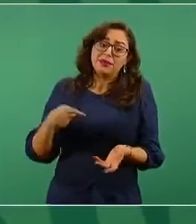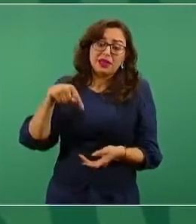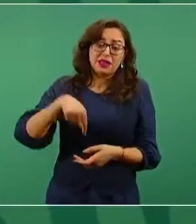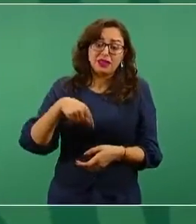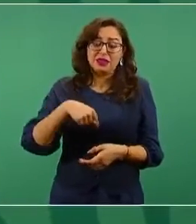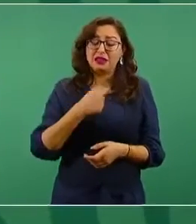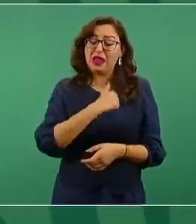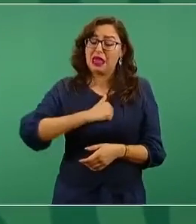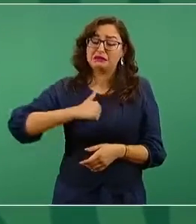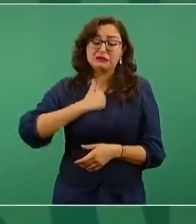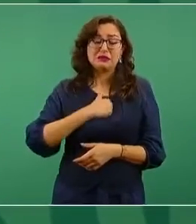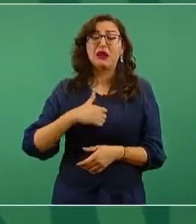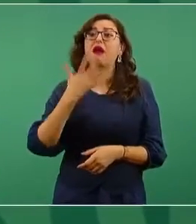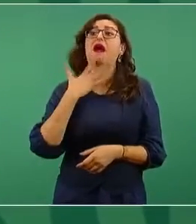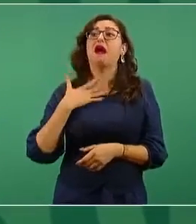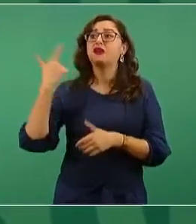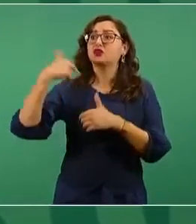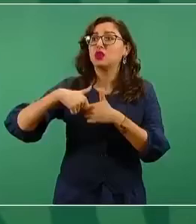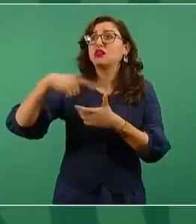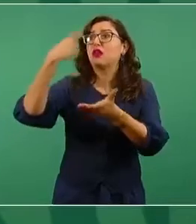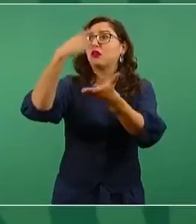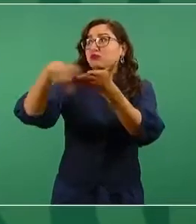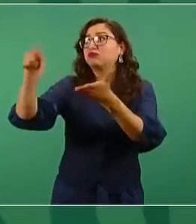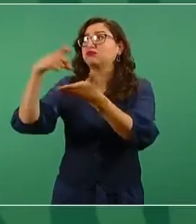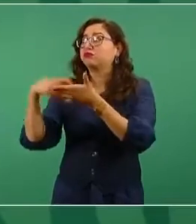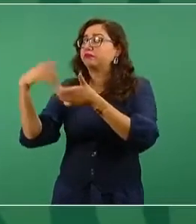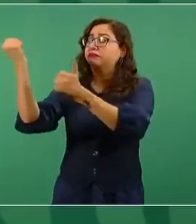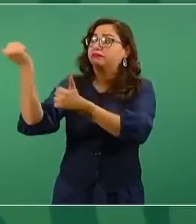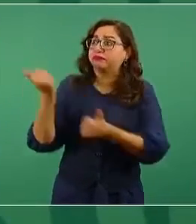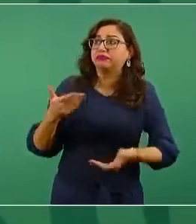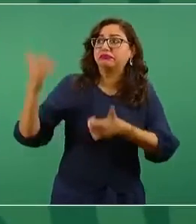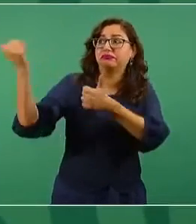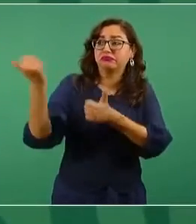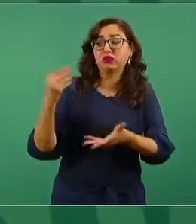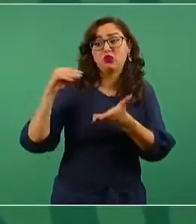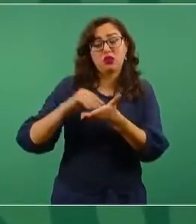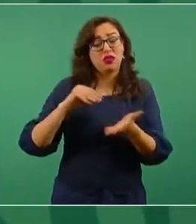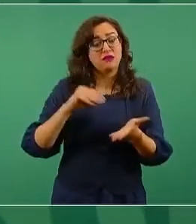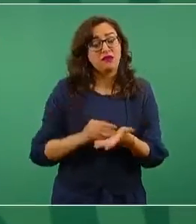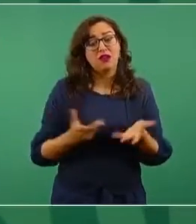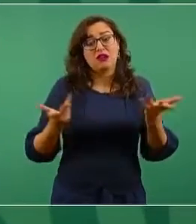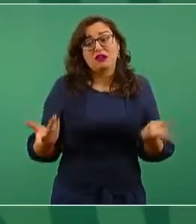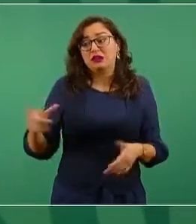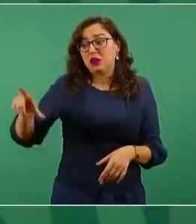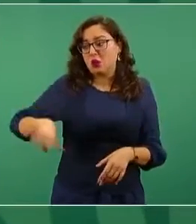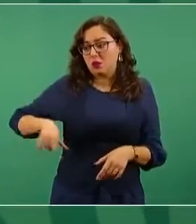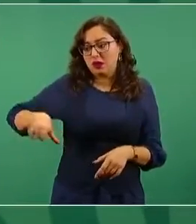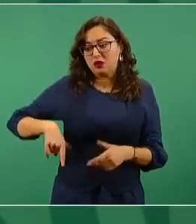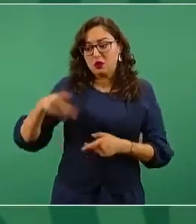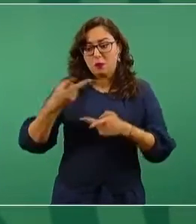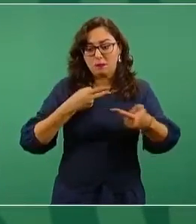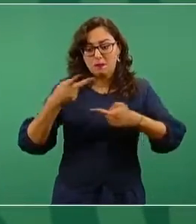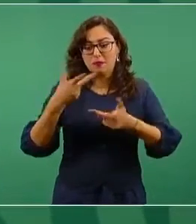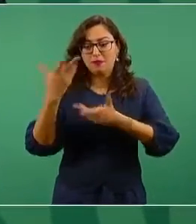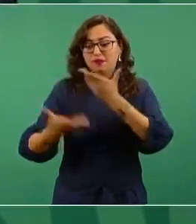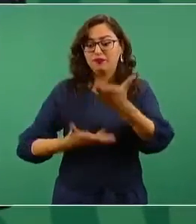precisamente parte de la estrategia de este gobierno, dejar de serlo, pero en tanto lo